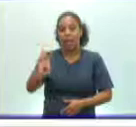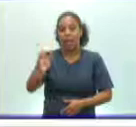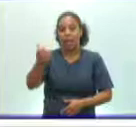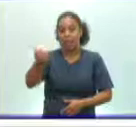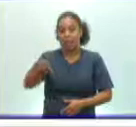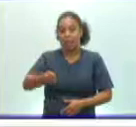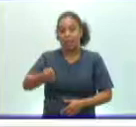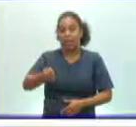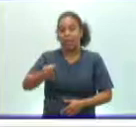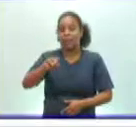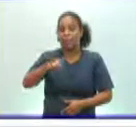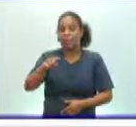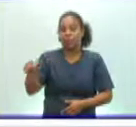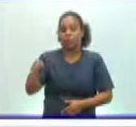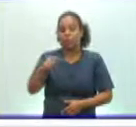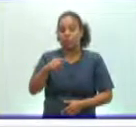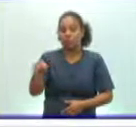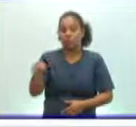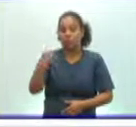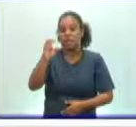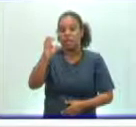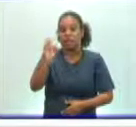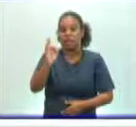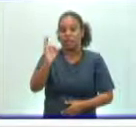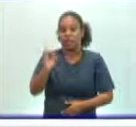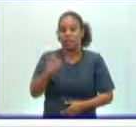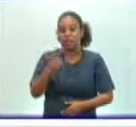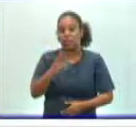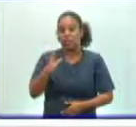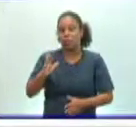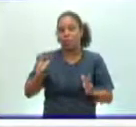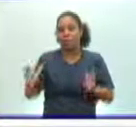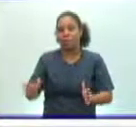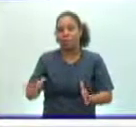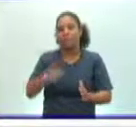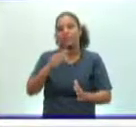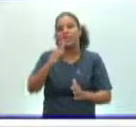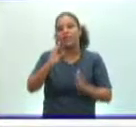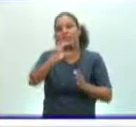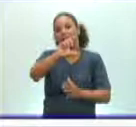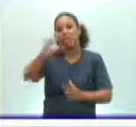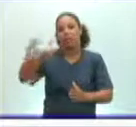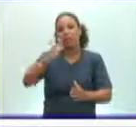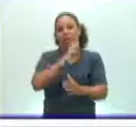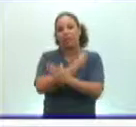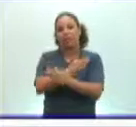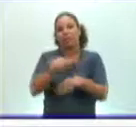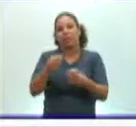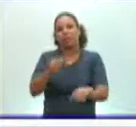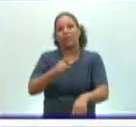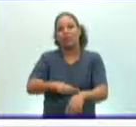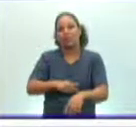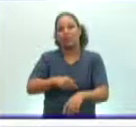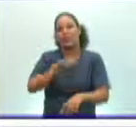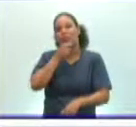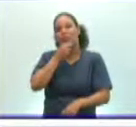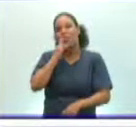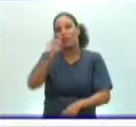del teorema de las transversales. Te daré un tiempo para que puedas responder este ejercicio.